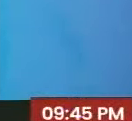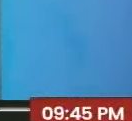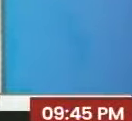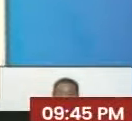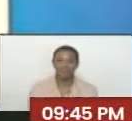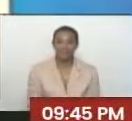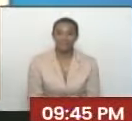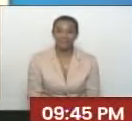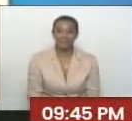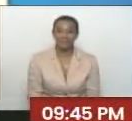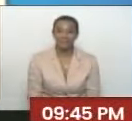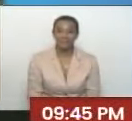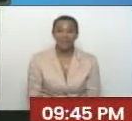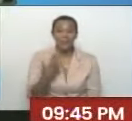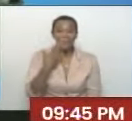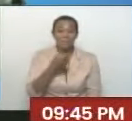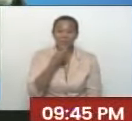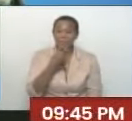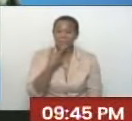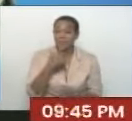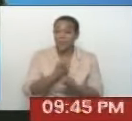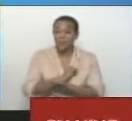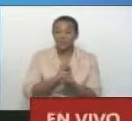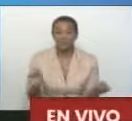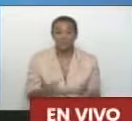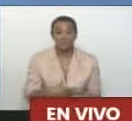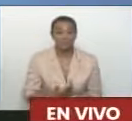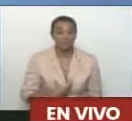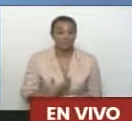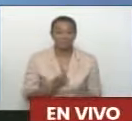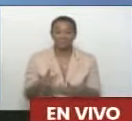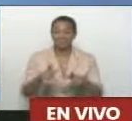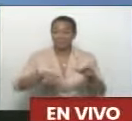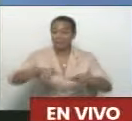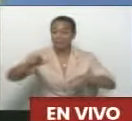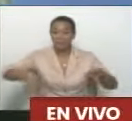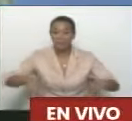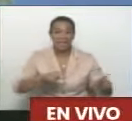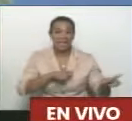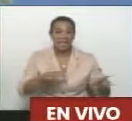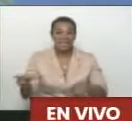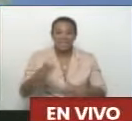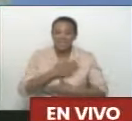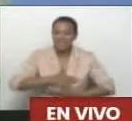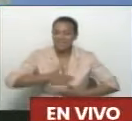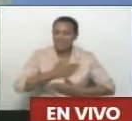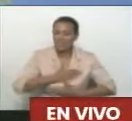hermoso imposible, ¿verdad? Aquí estábamos, mira,